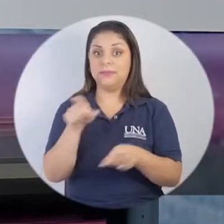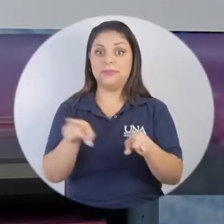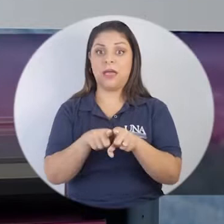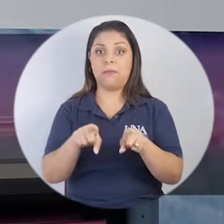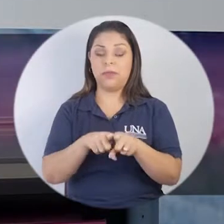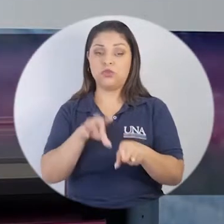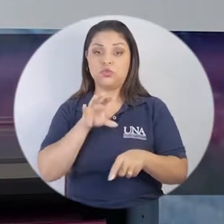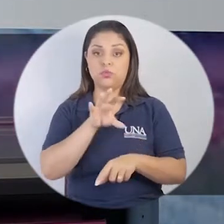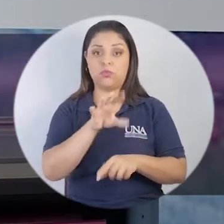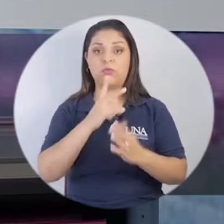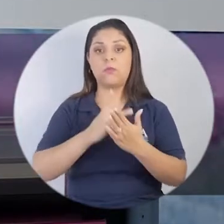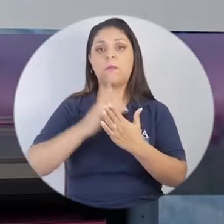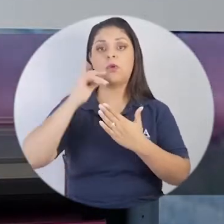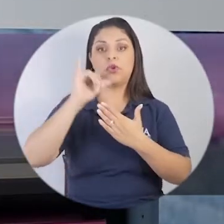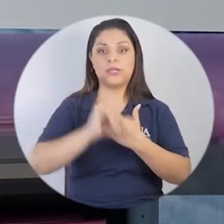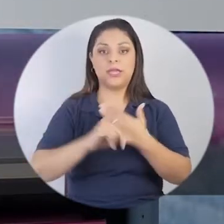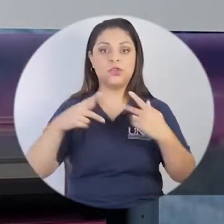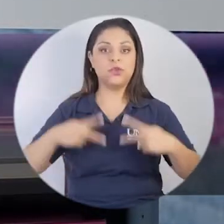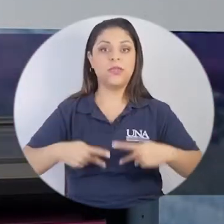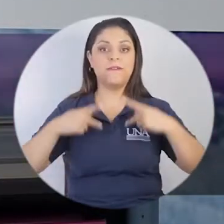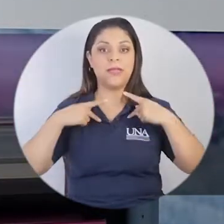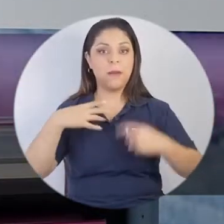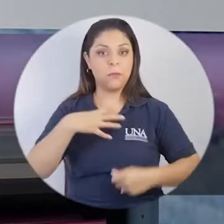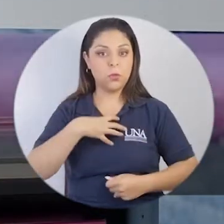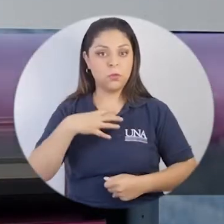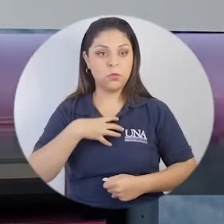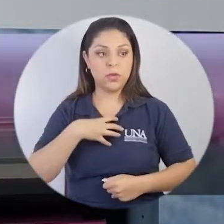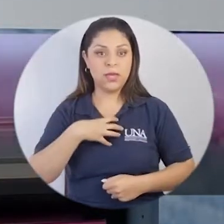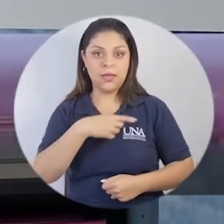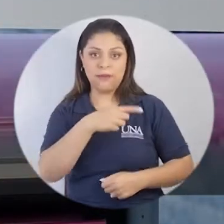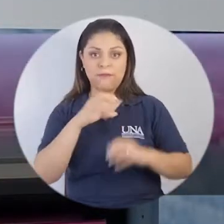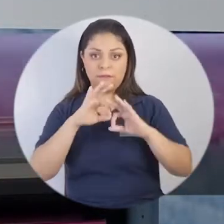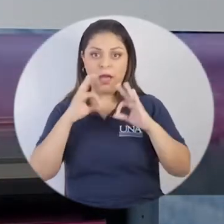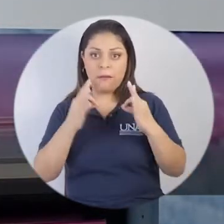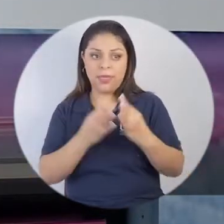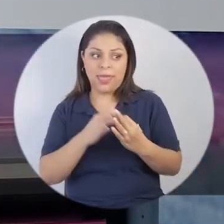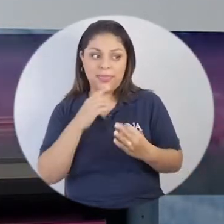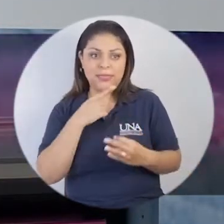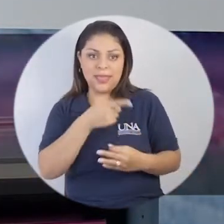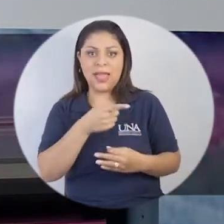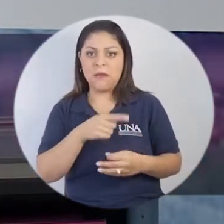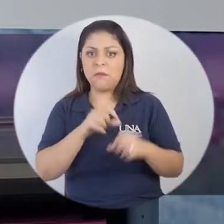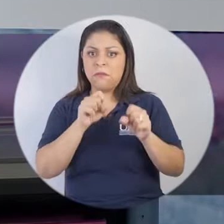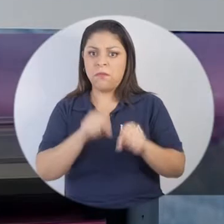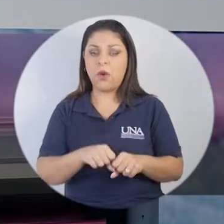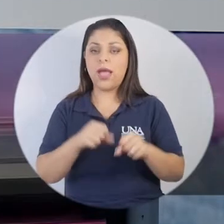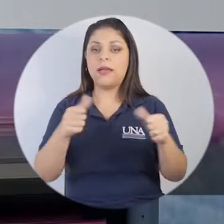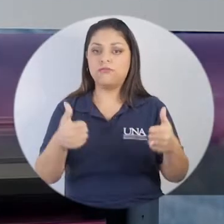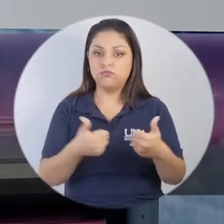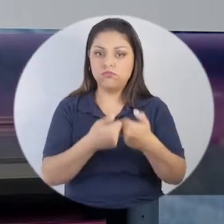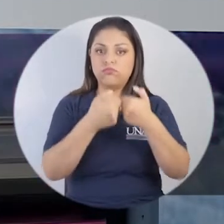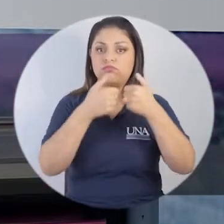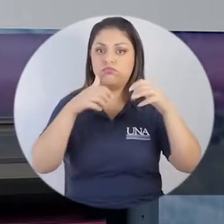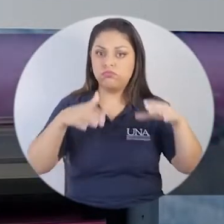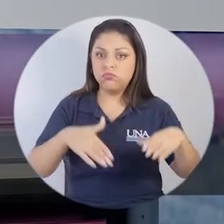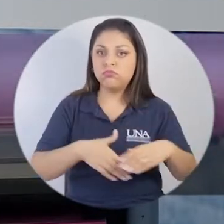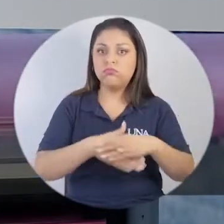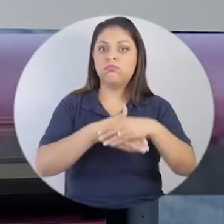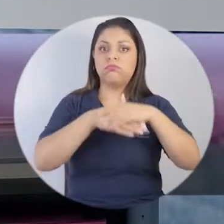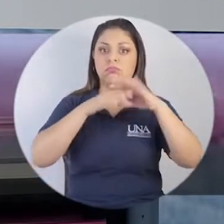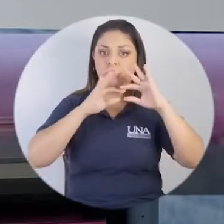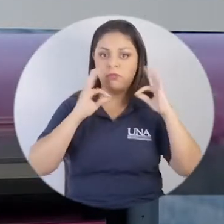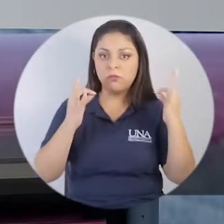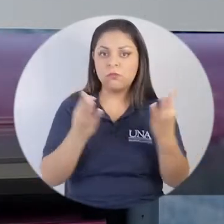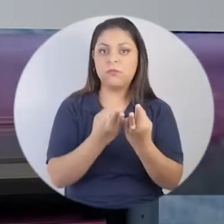vida, ¿verdad?, si esa familia va a visualizar que esa persona tiene derecho hasta tener una relación de pareja, formar una familia, tener